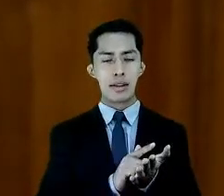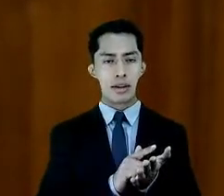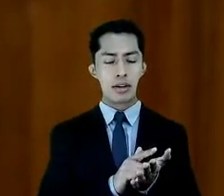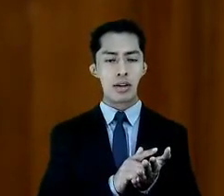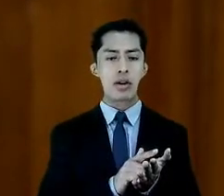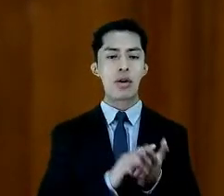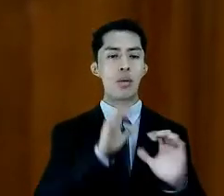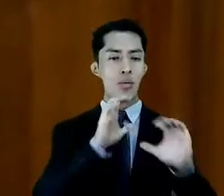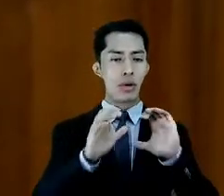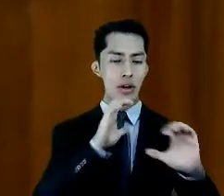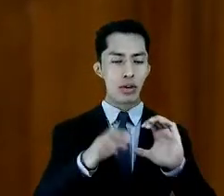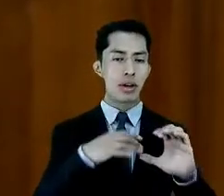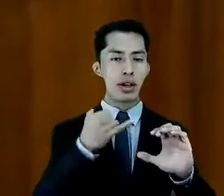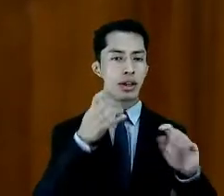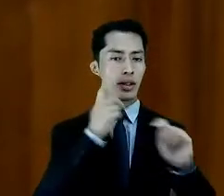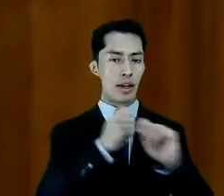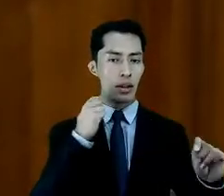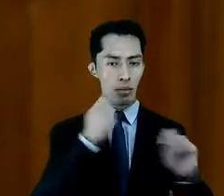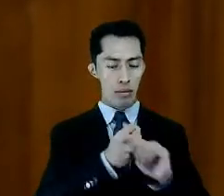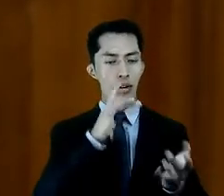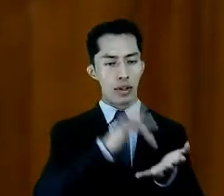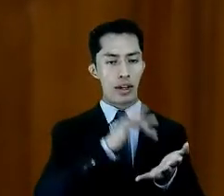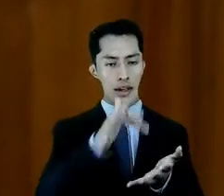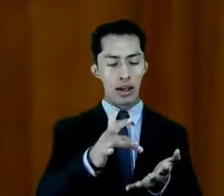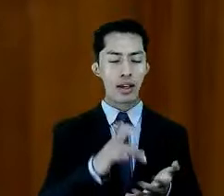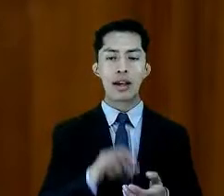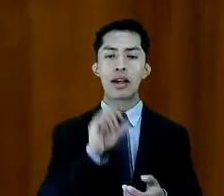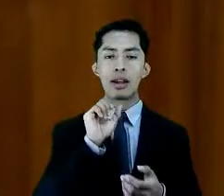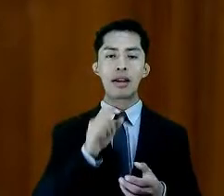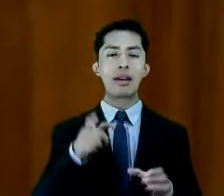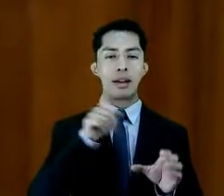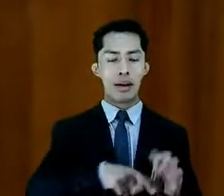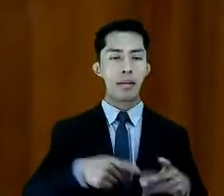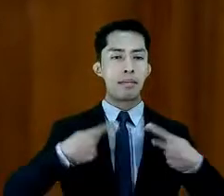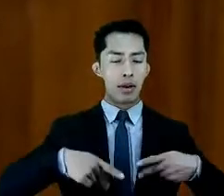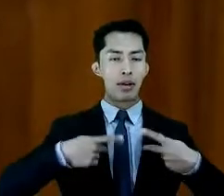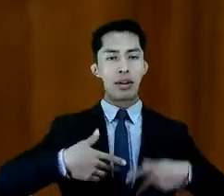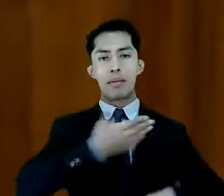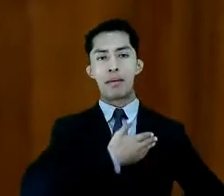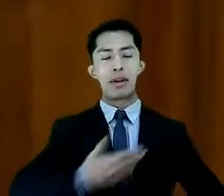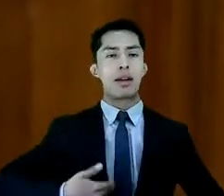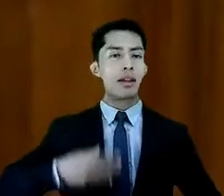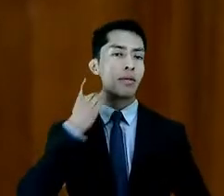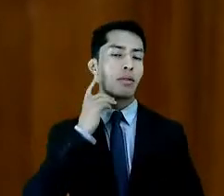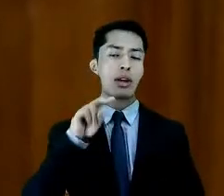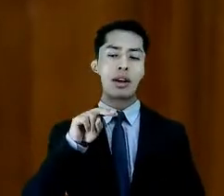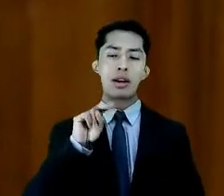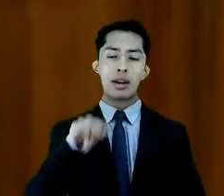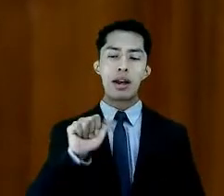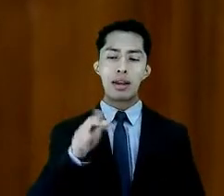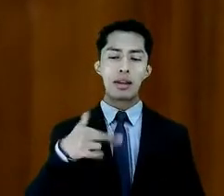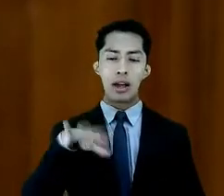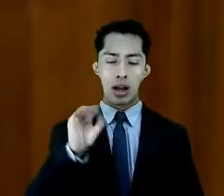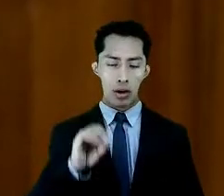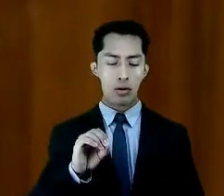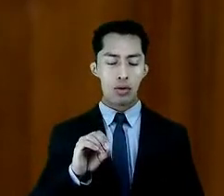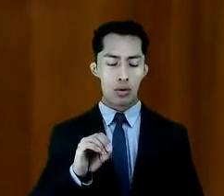de comunicaciones y transportes integradas por el presidente diputado Nazario Gutiérrez